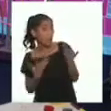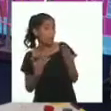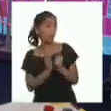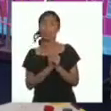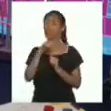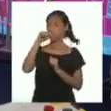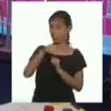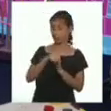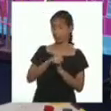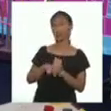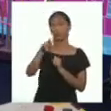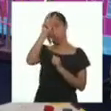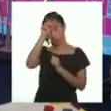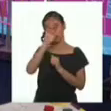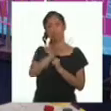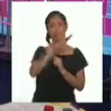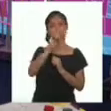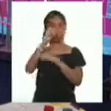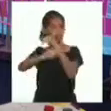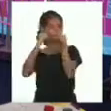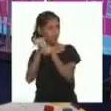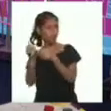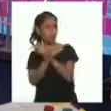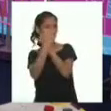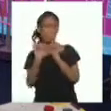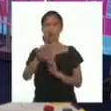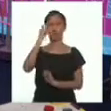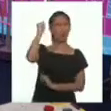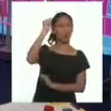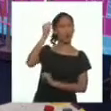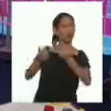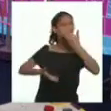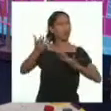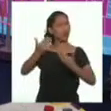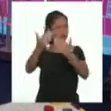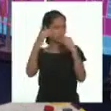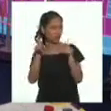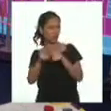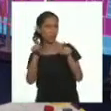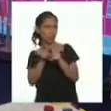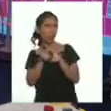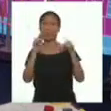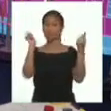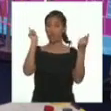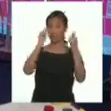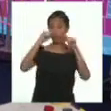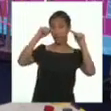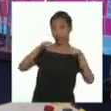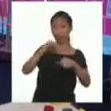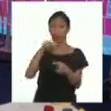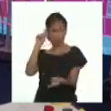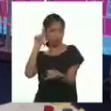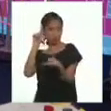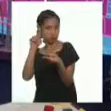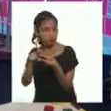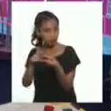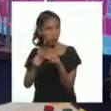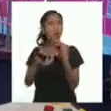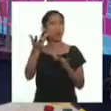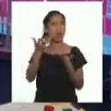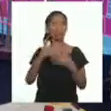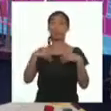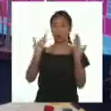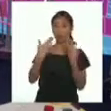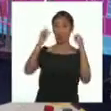son los logros alcanzados durante estos 200 años de independencia de nuestro país? ¿Y cuáles están pendientes de alcanzarse en beneficio